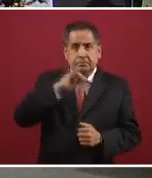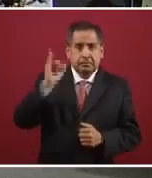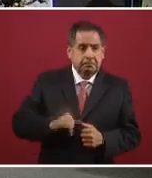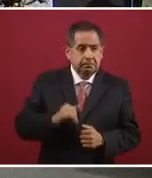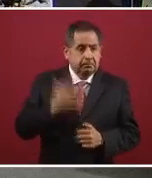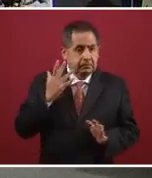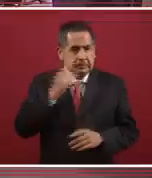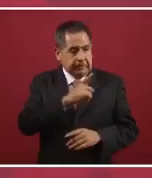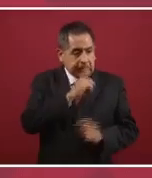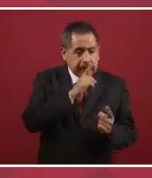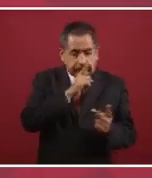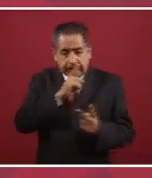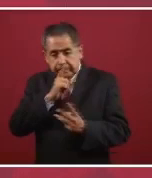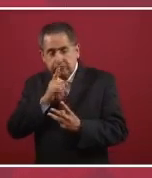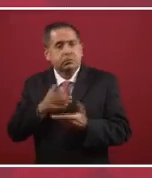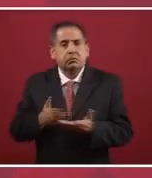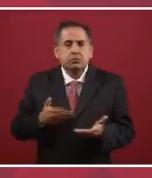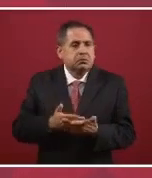lo que estamos viviendo